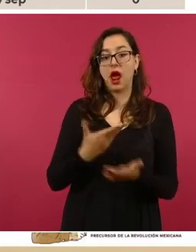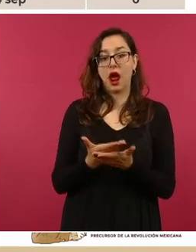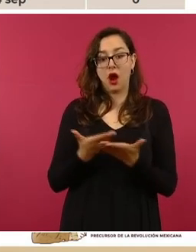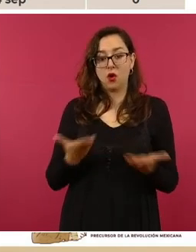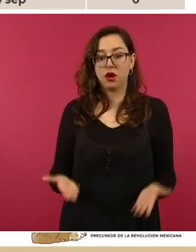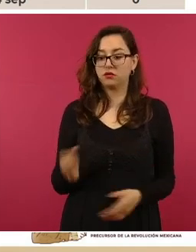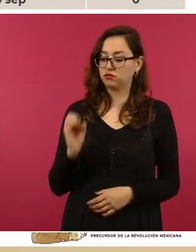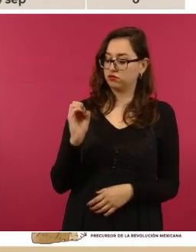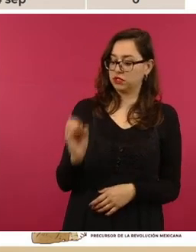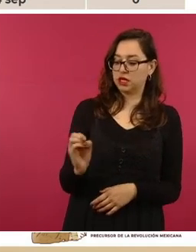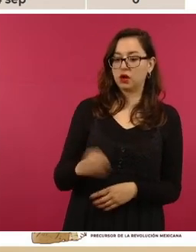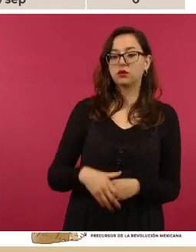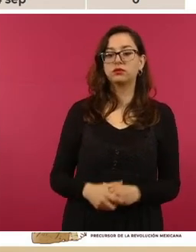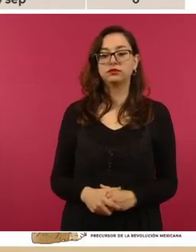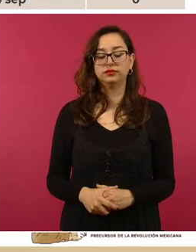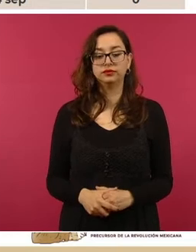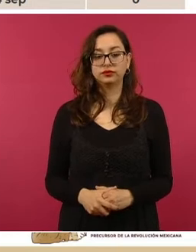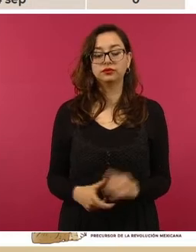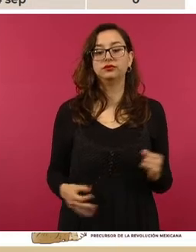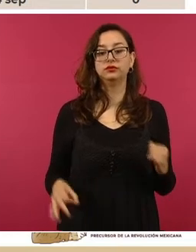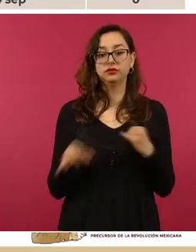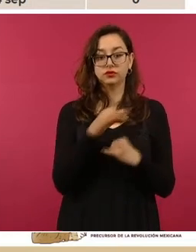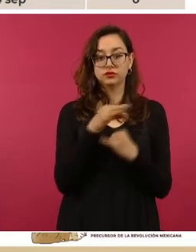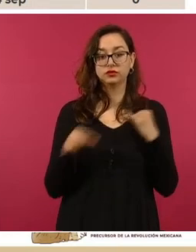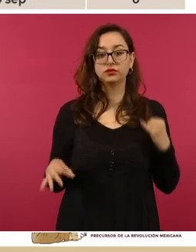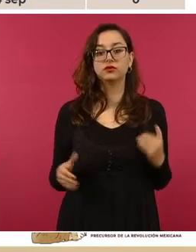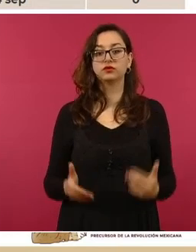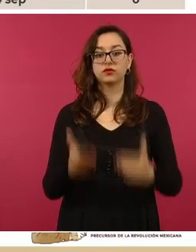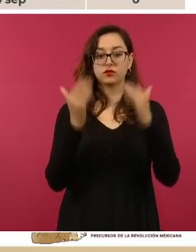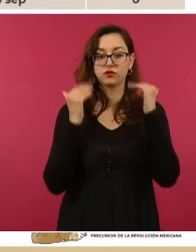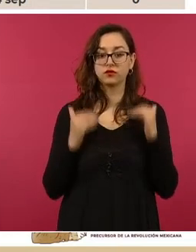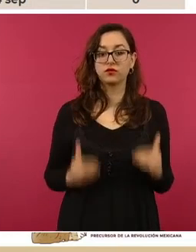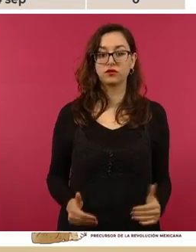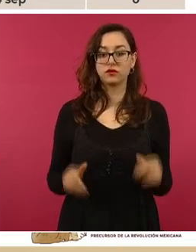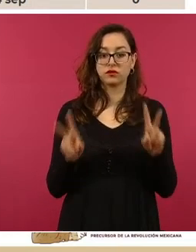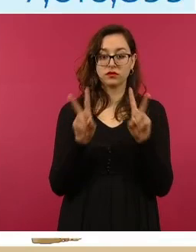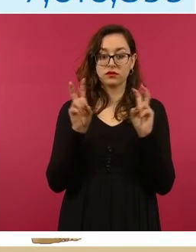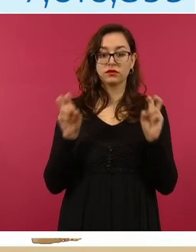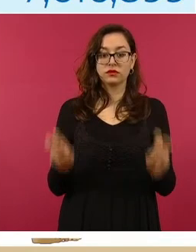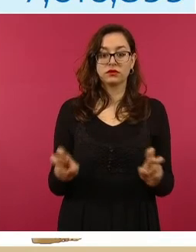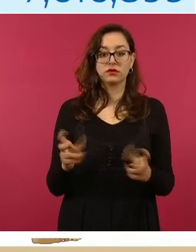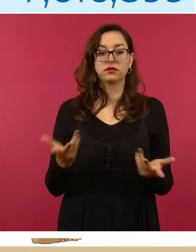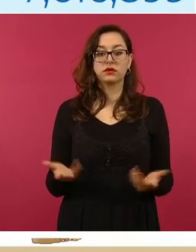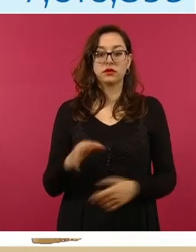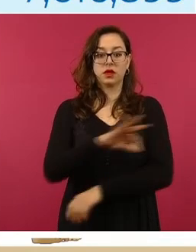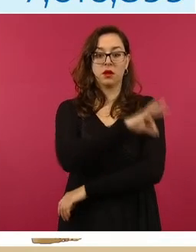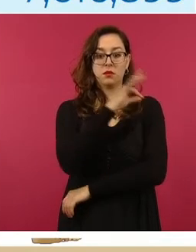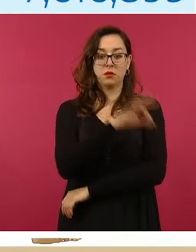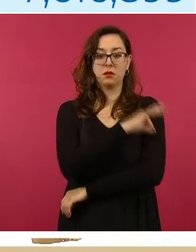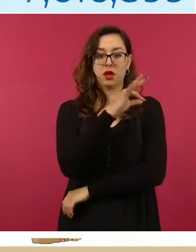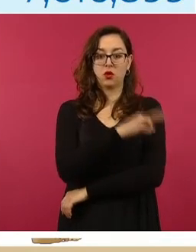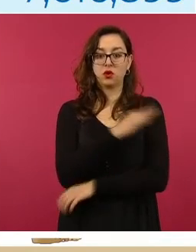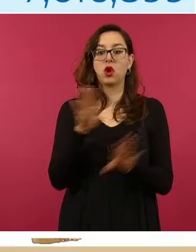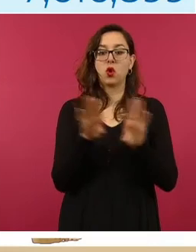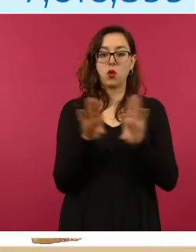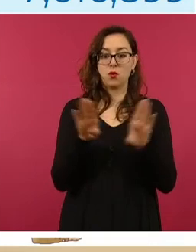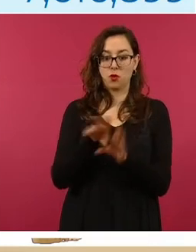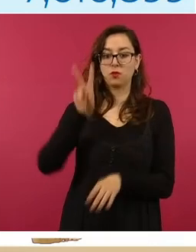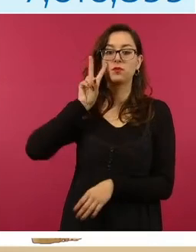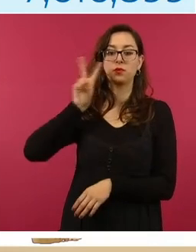con el número de 0. Y para finalizar, tenemos también el porcentaje de avance de las coberturas de